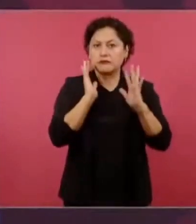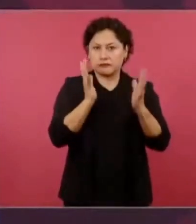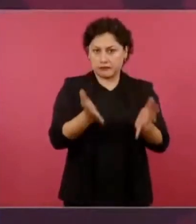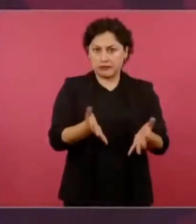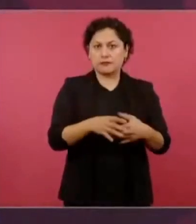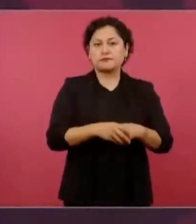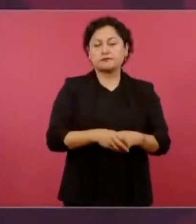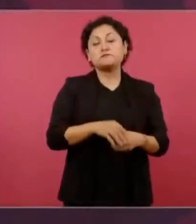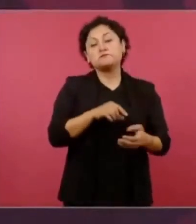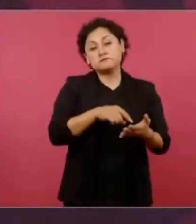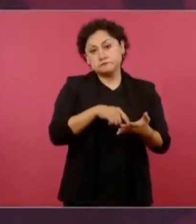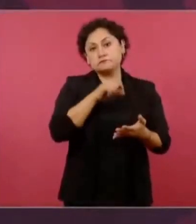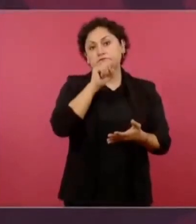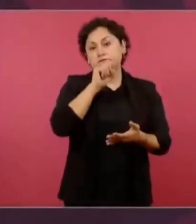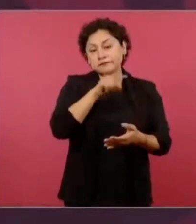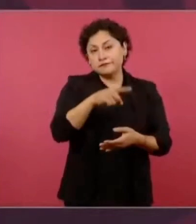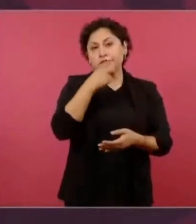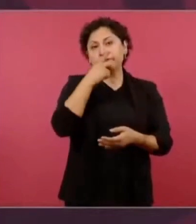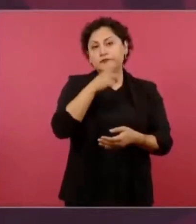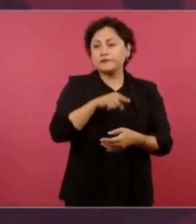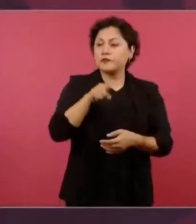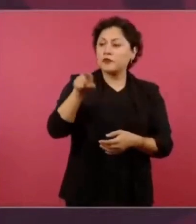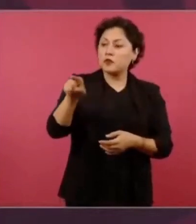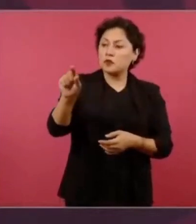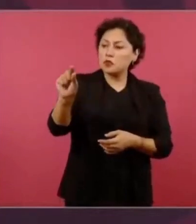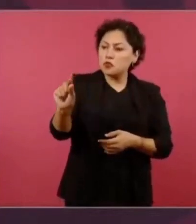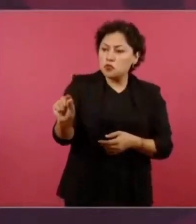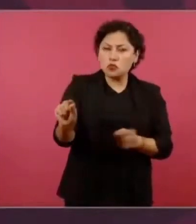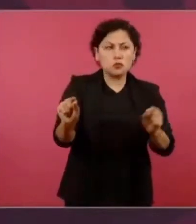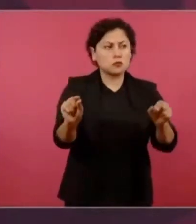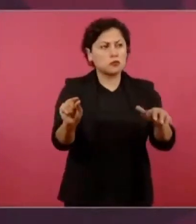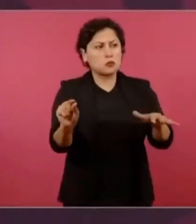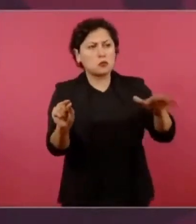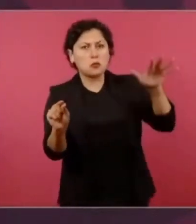no hay agua o muy poca.